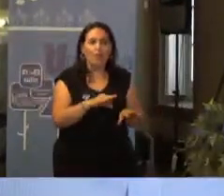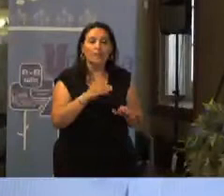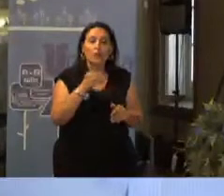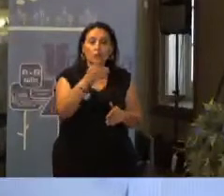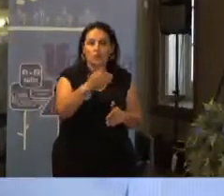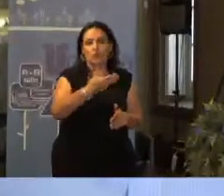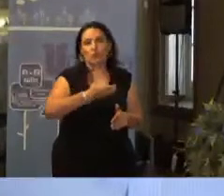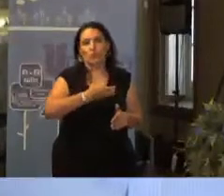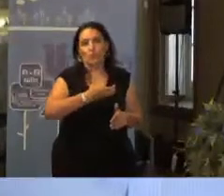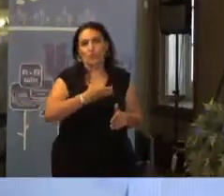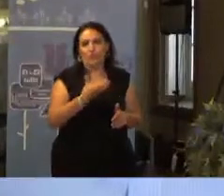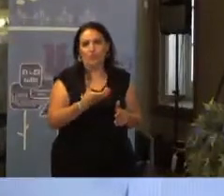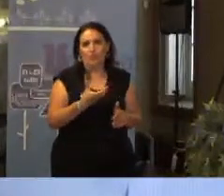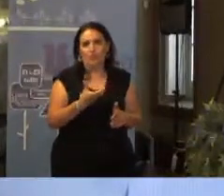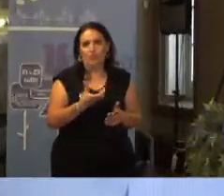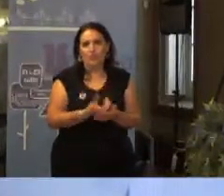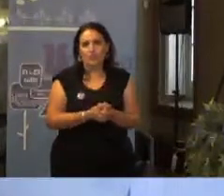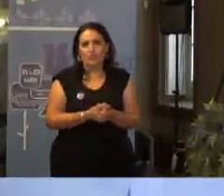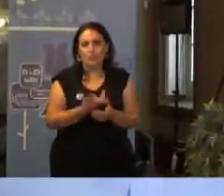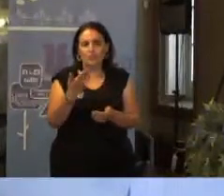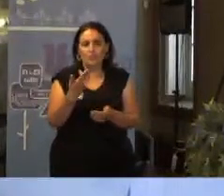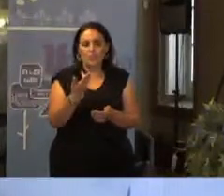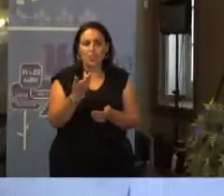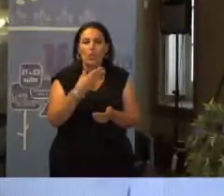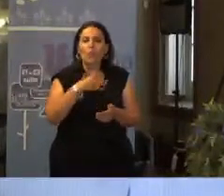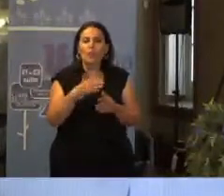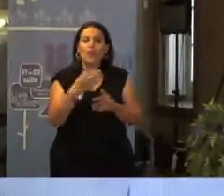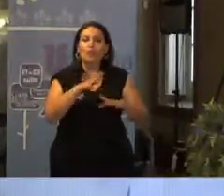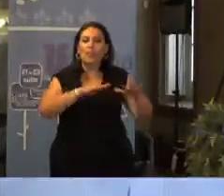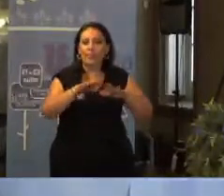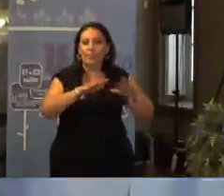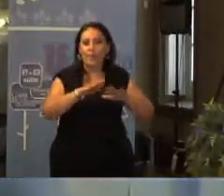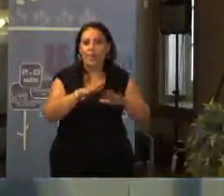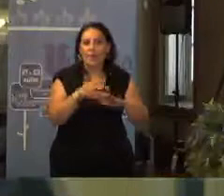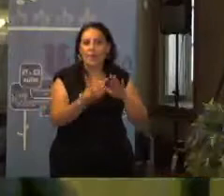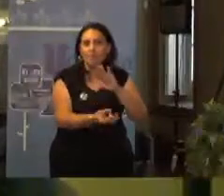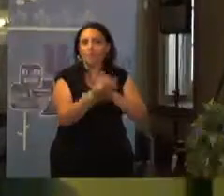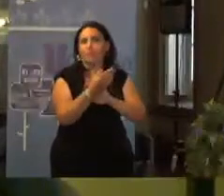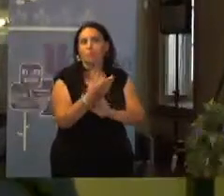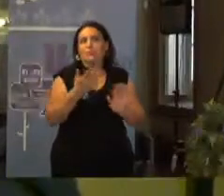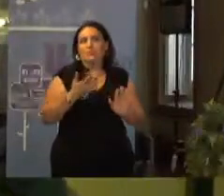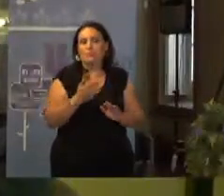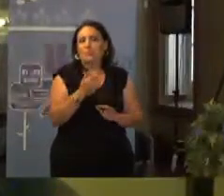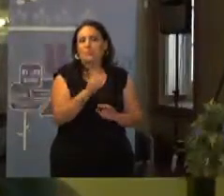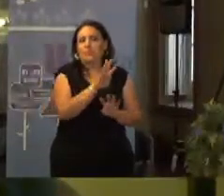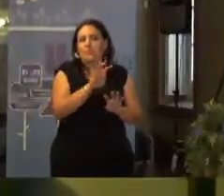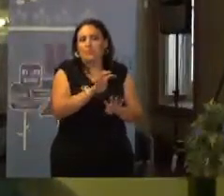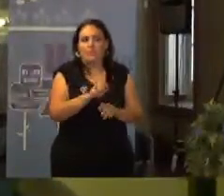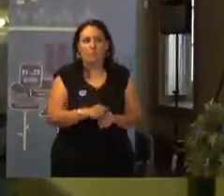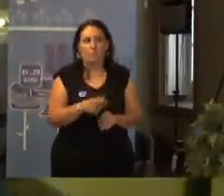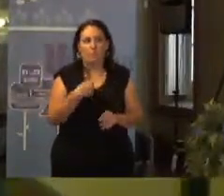municipais posteriores, unha vez creada unha dinámica, quen sabe. Pero bueno, eu creo que o vexo moi difícil,